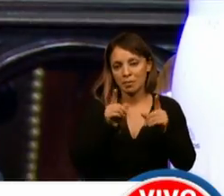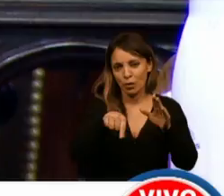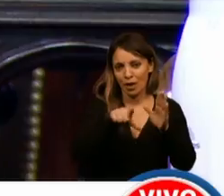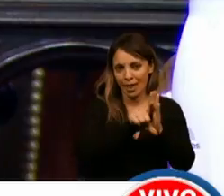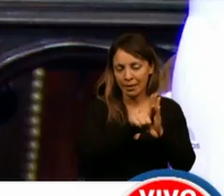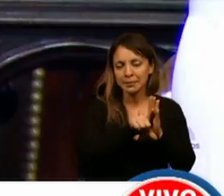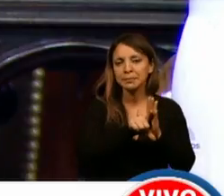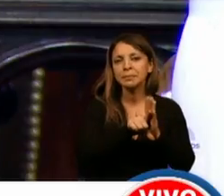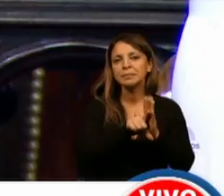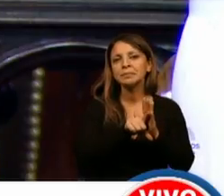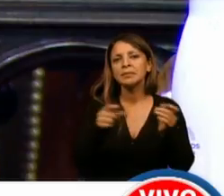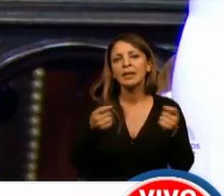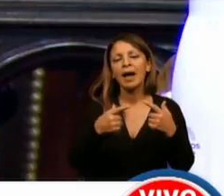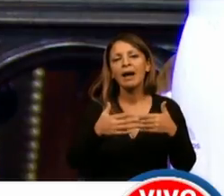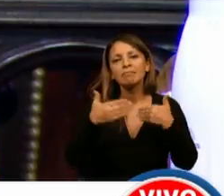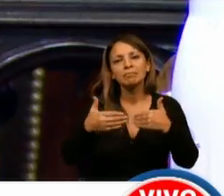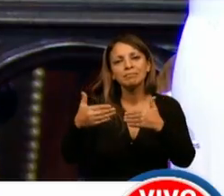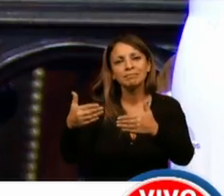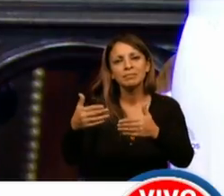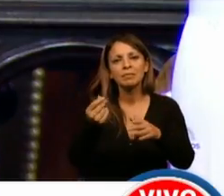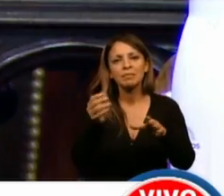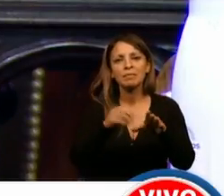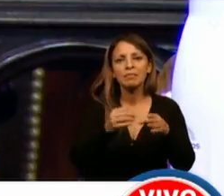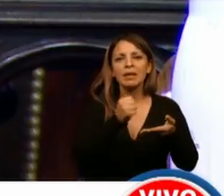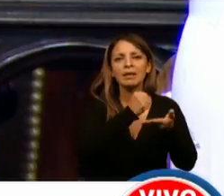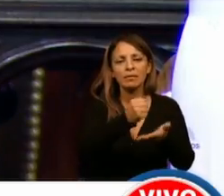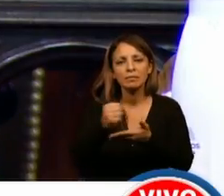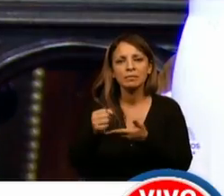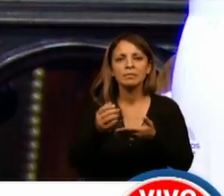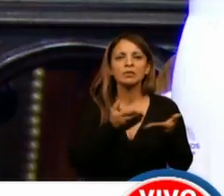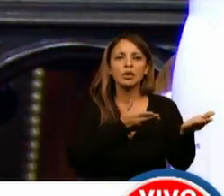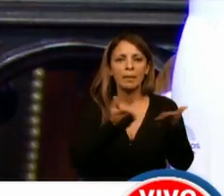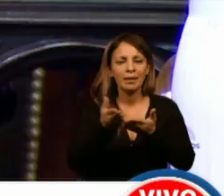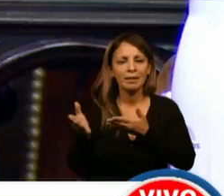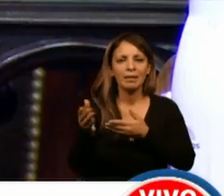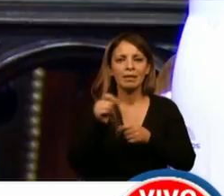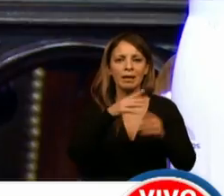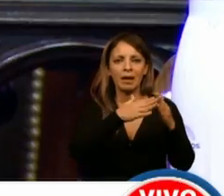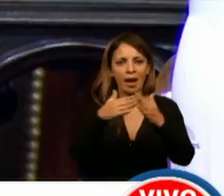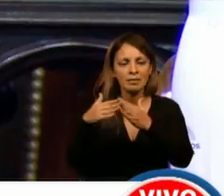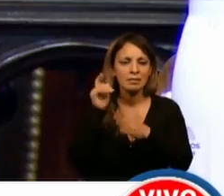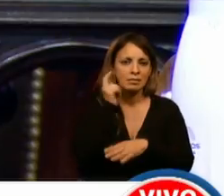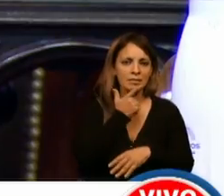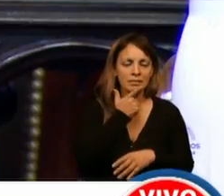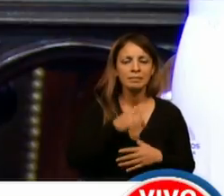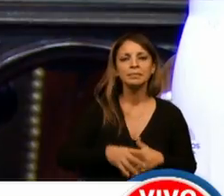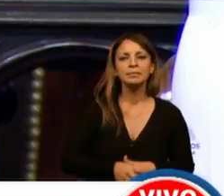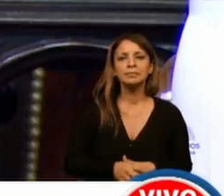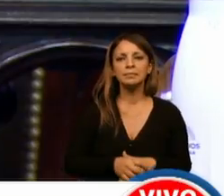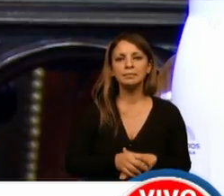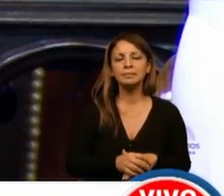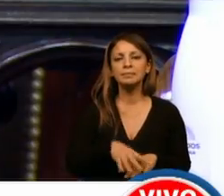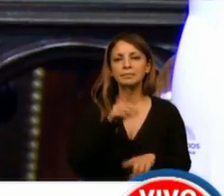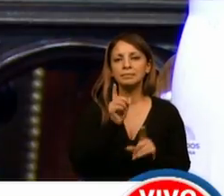viene prorrogar el fondo de financiamiento del subsidio de consumo de felicidad residenciales del gas que